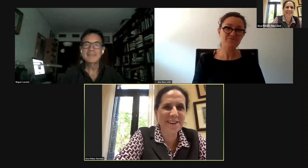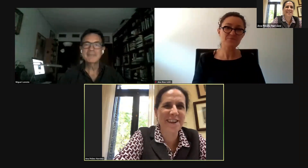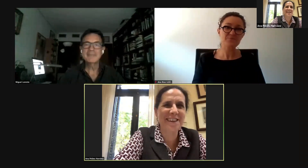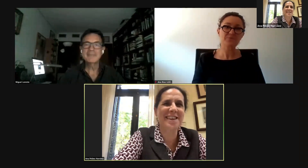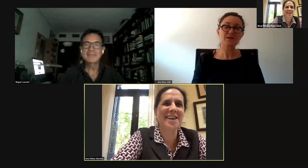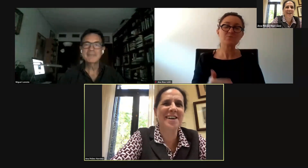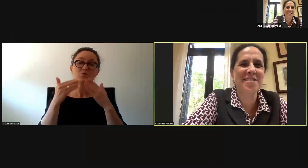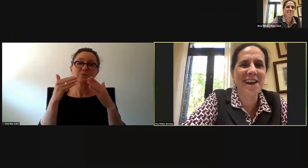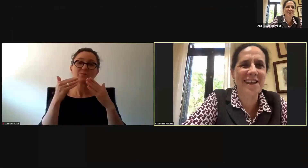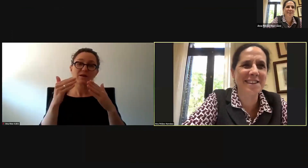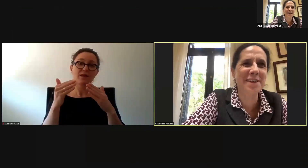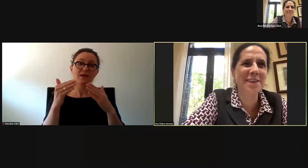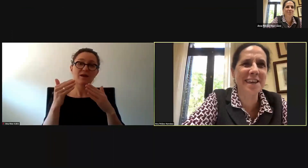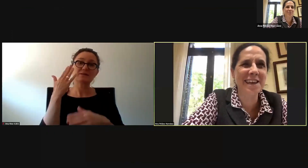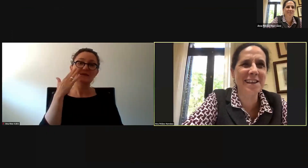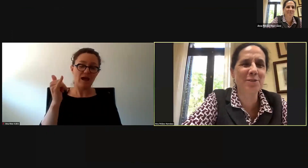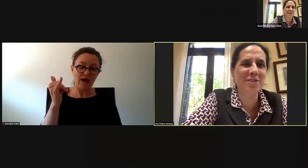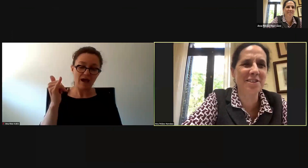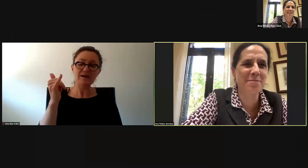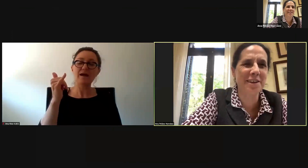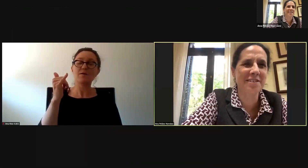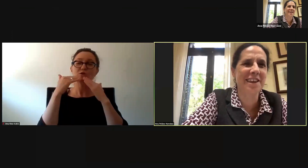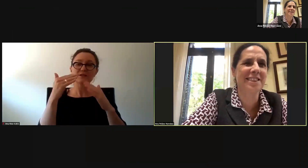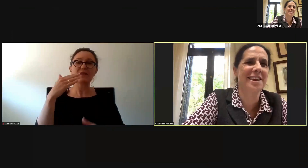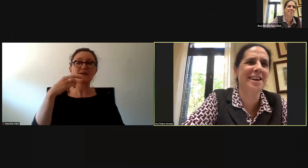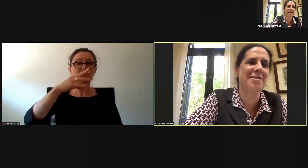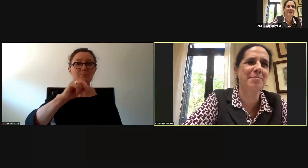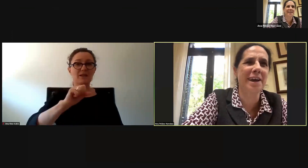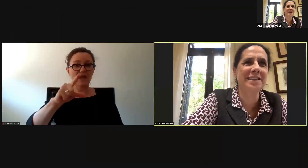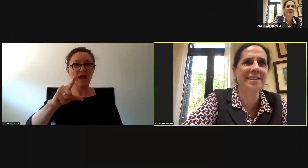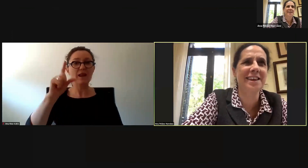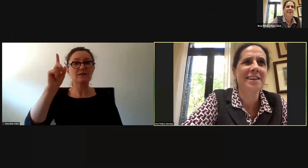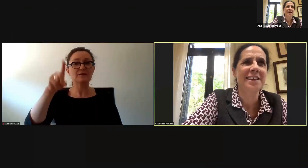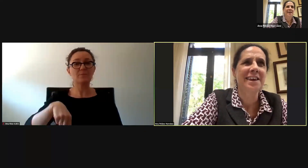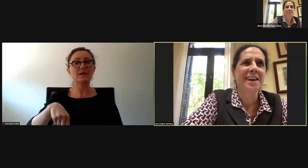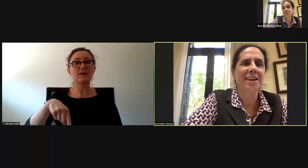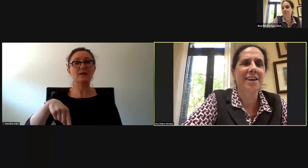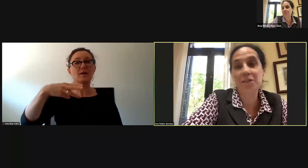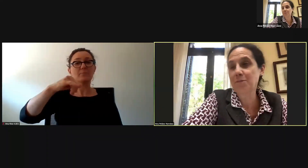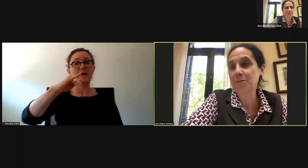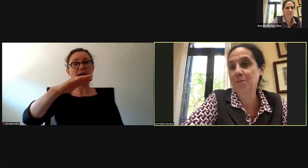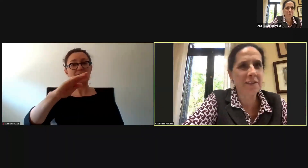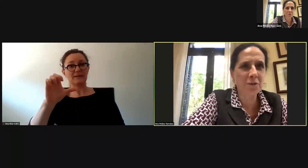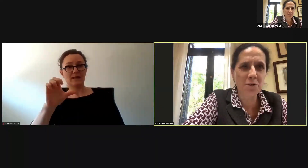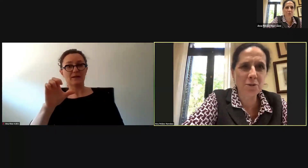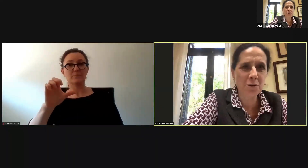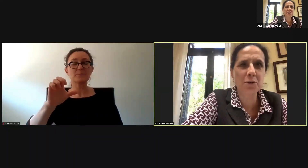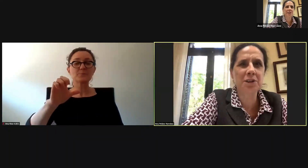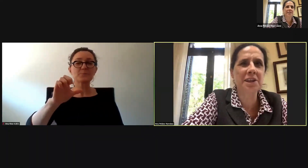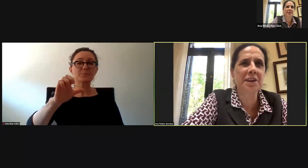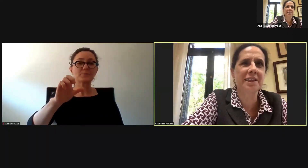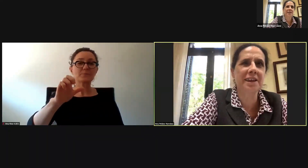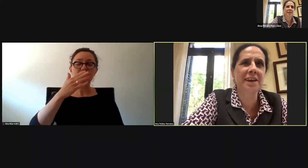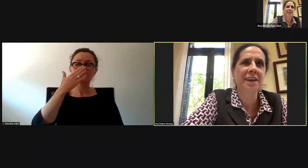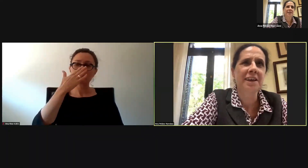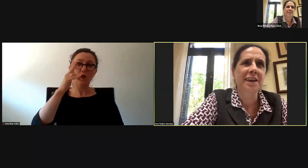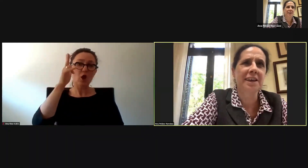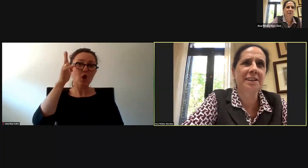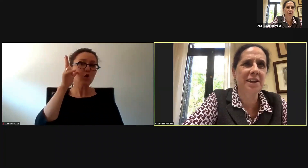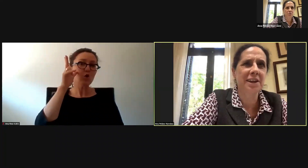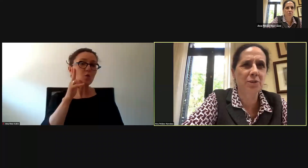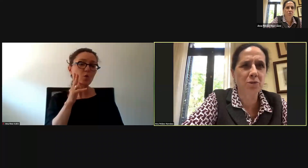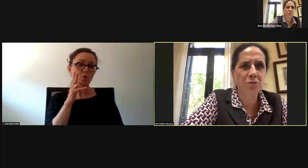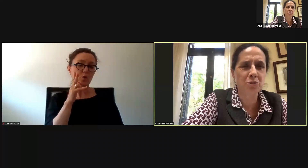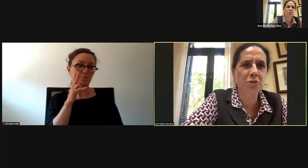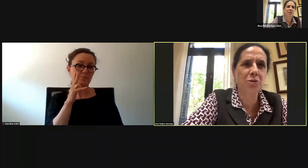Muchísimas gracias a ti, Miguel. Muchísimas gracias, Maite. Ha sido un verdadero lujo tenerte